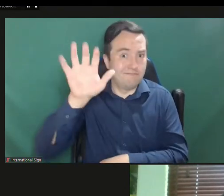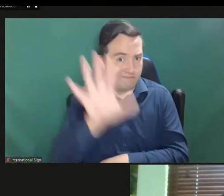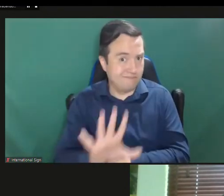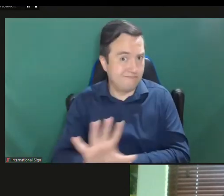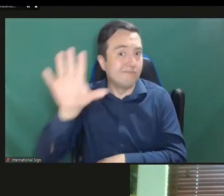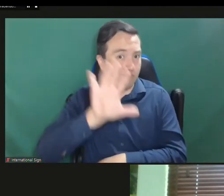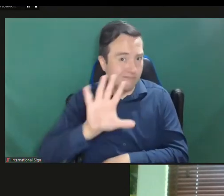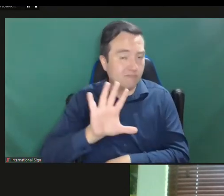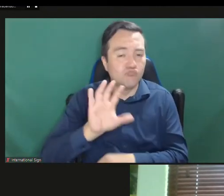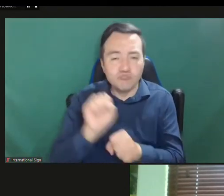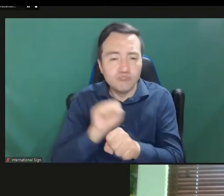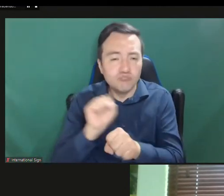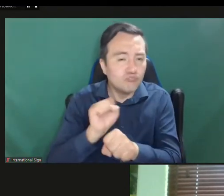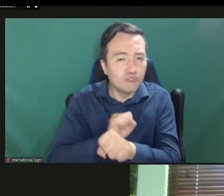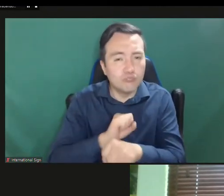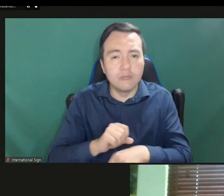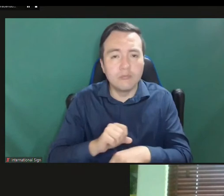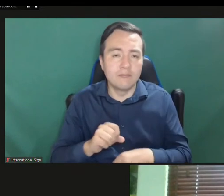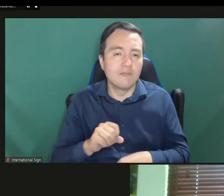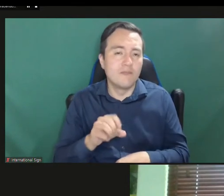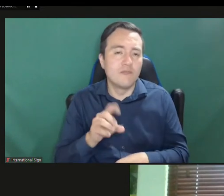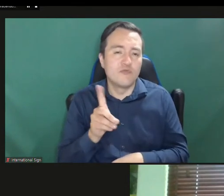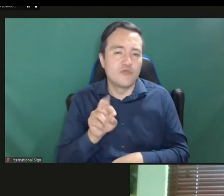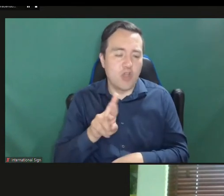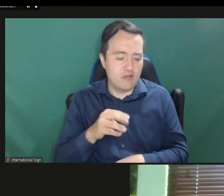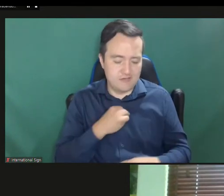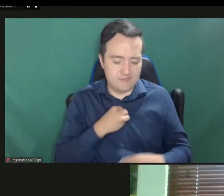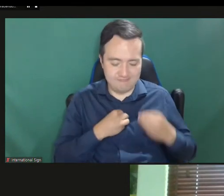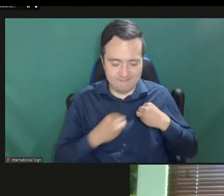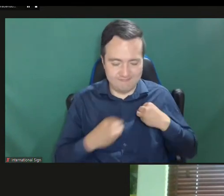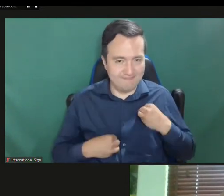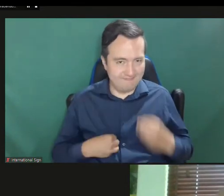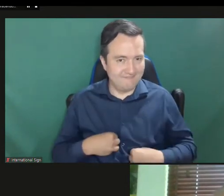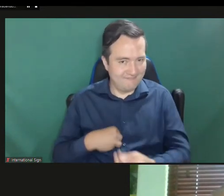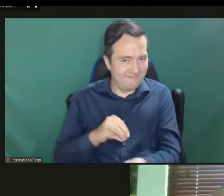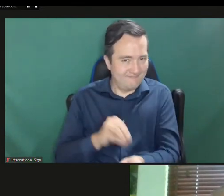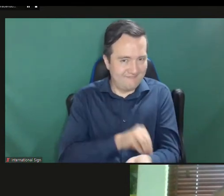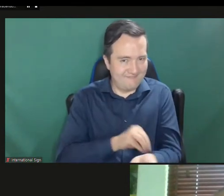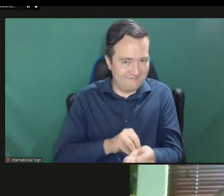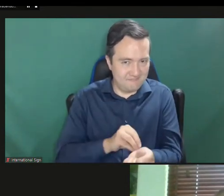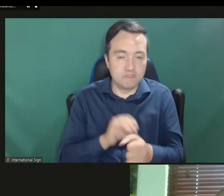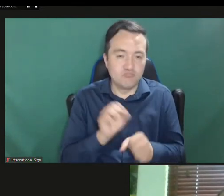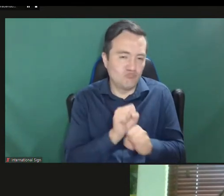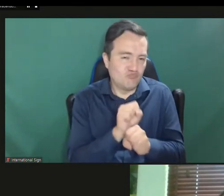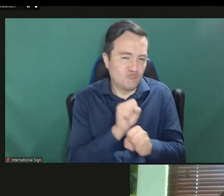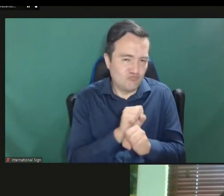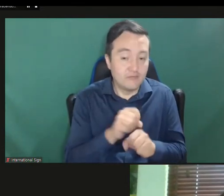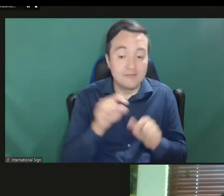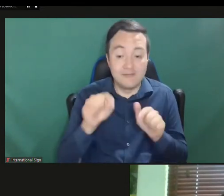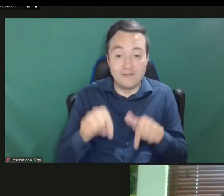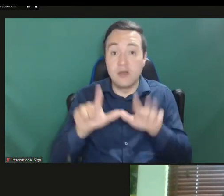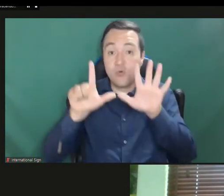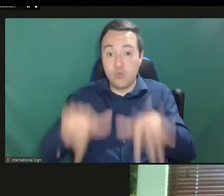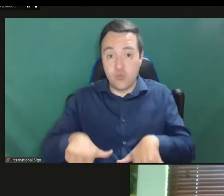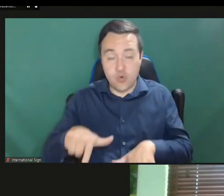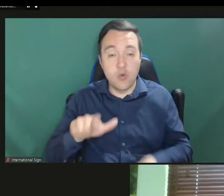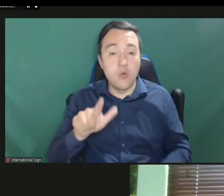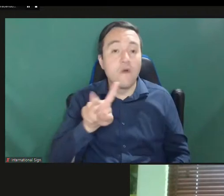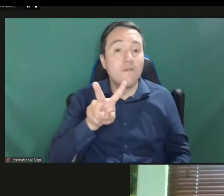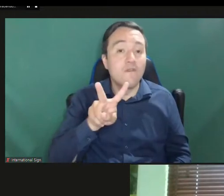en el sector privado así que fue nombrado como ministro de salud en julio del 2020 él fue director